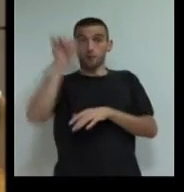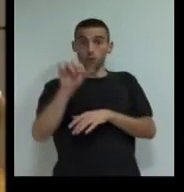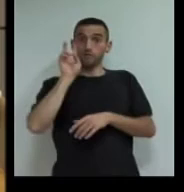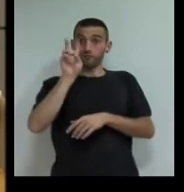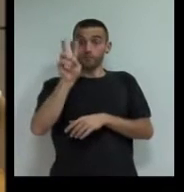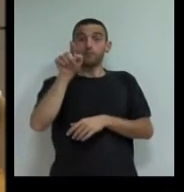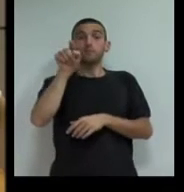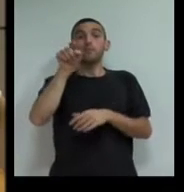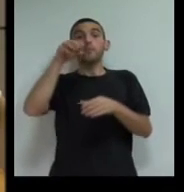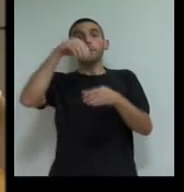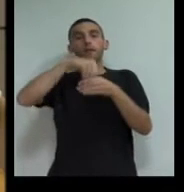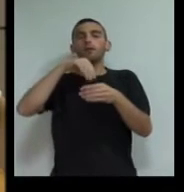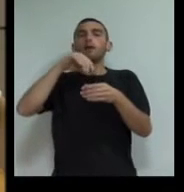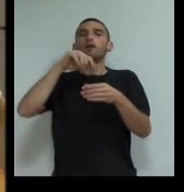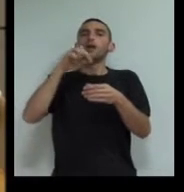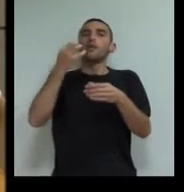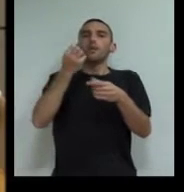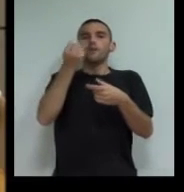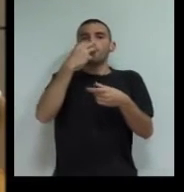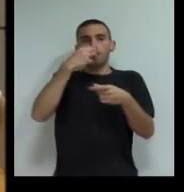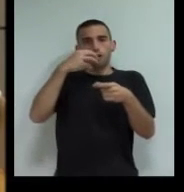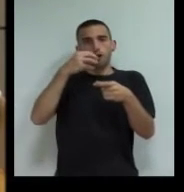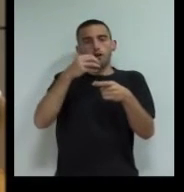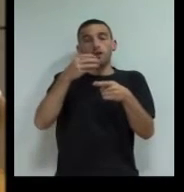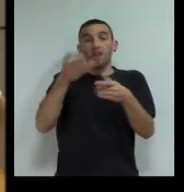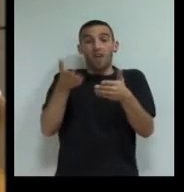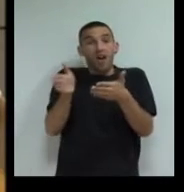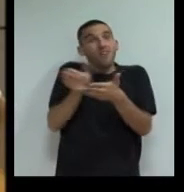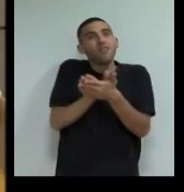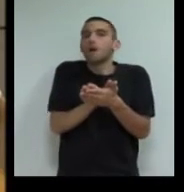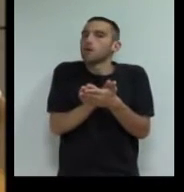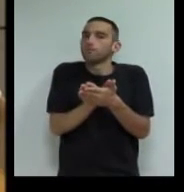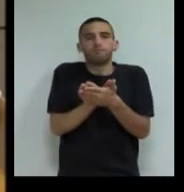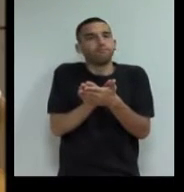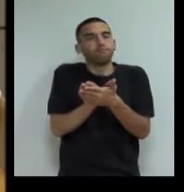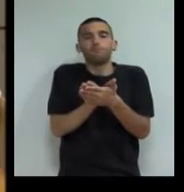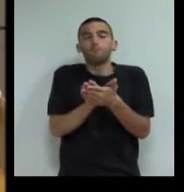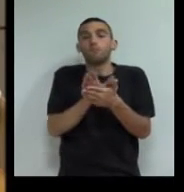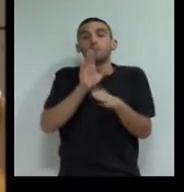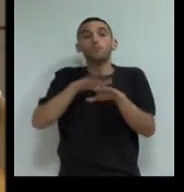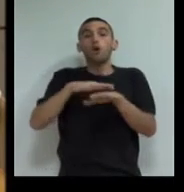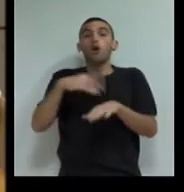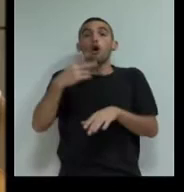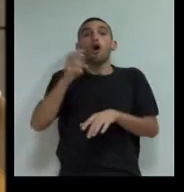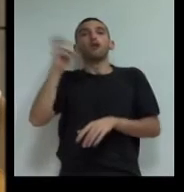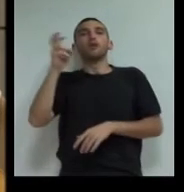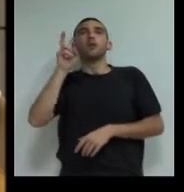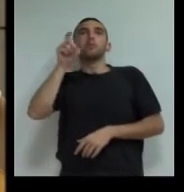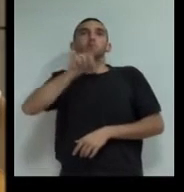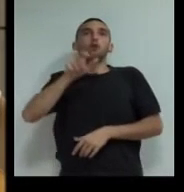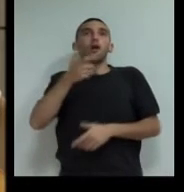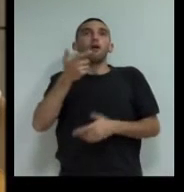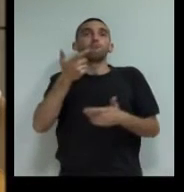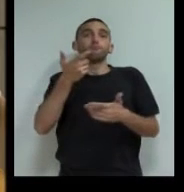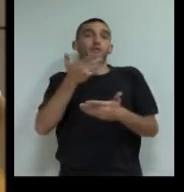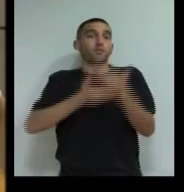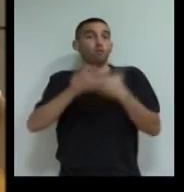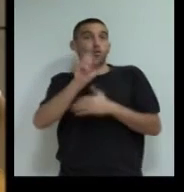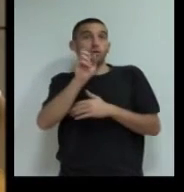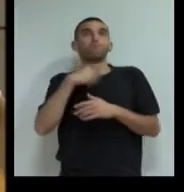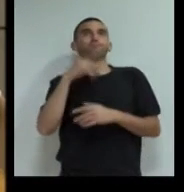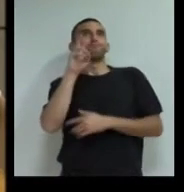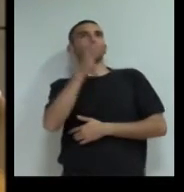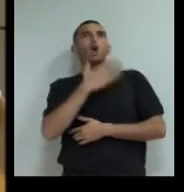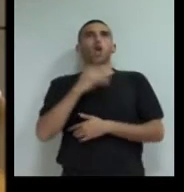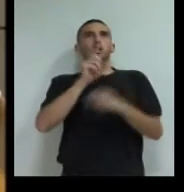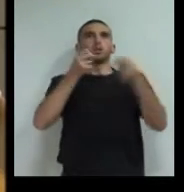película. No hay manera de poner subtítulos sobre la imagen porque es que el resto de los espectadores no los quiere. No los quiere. En otros países